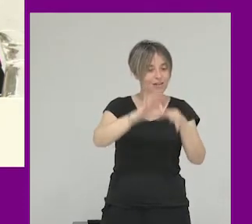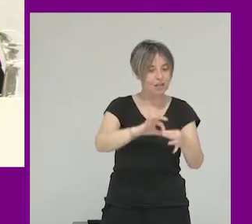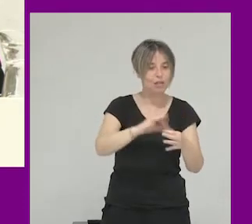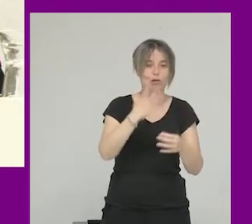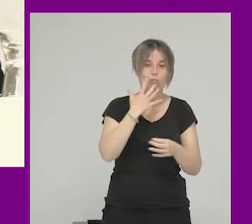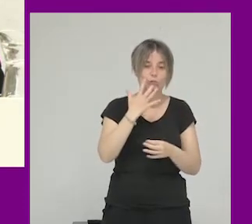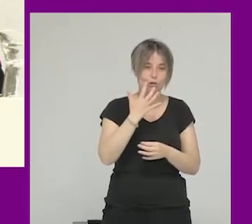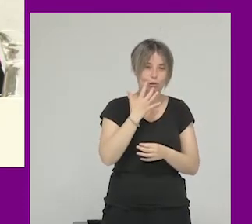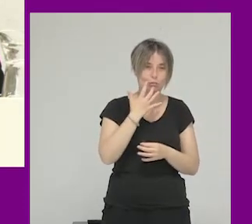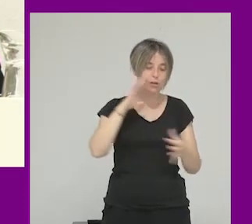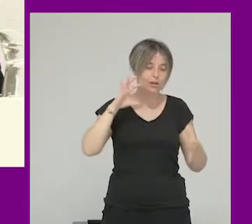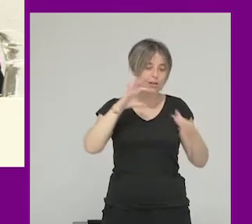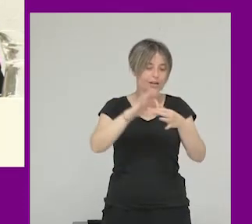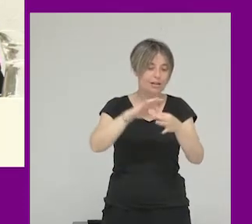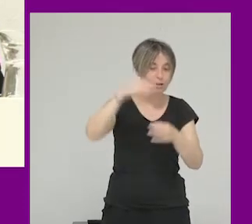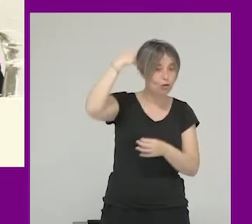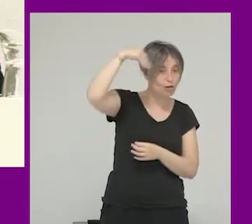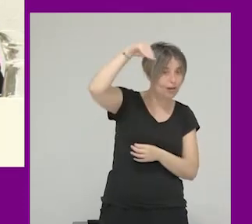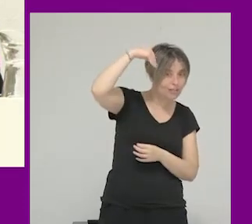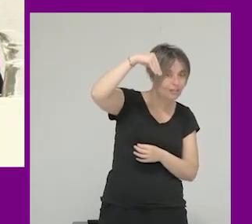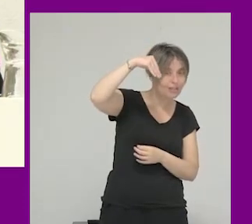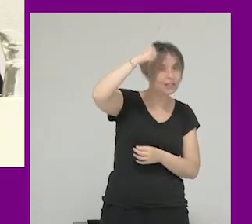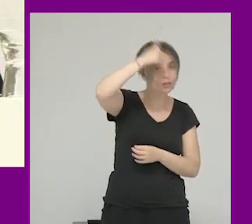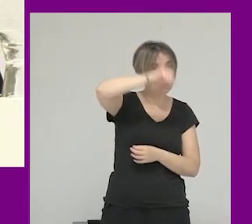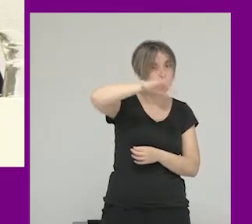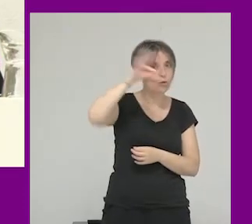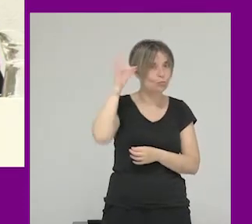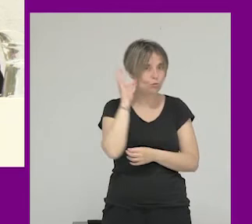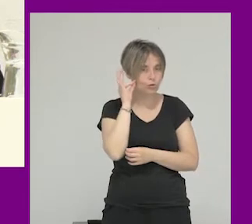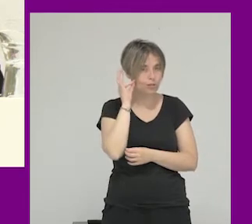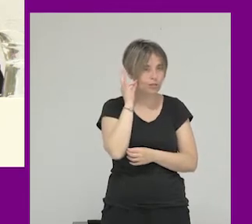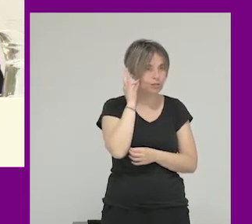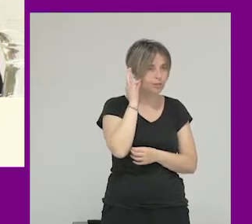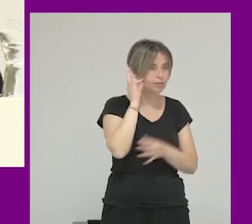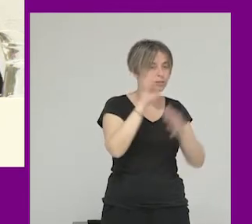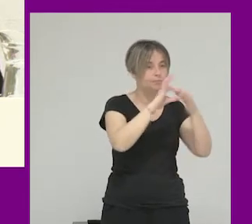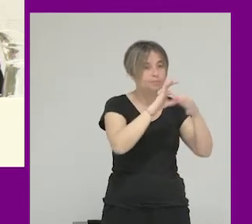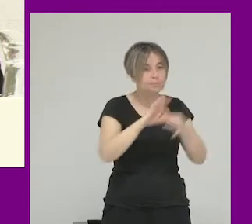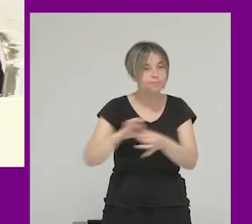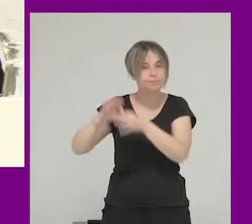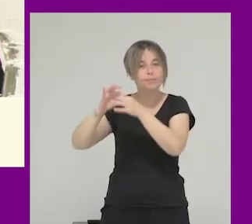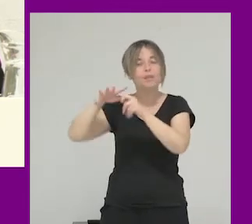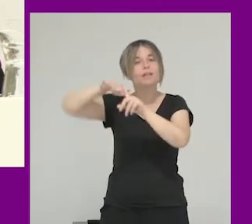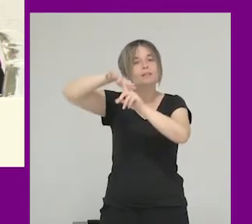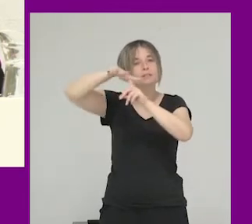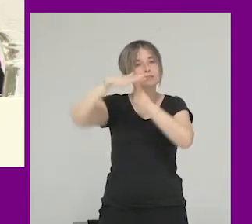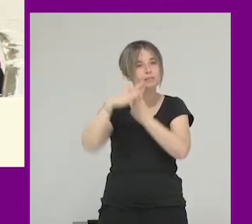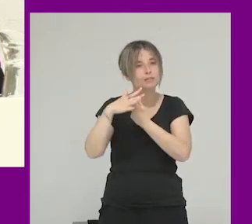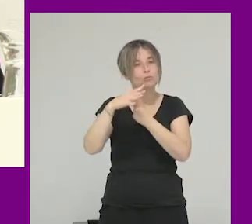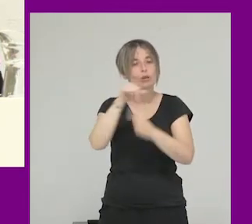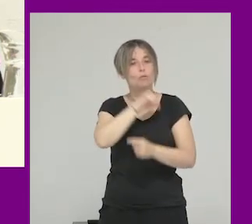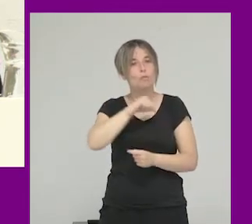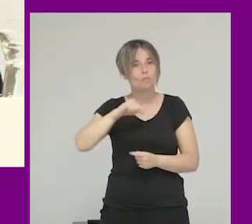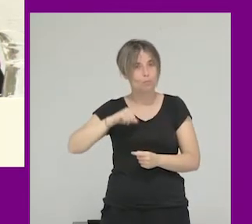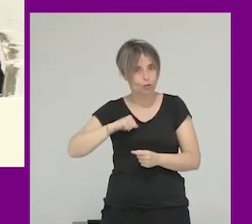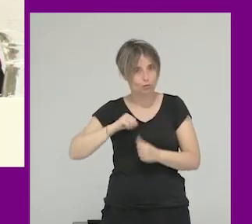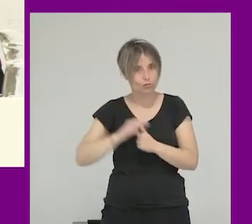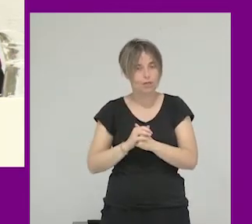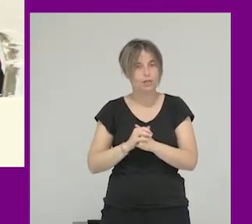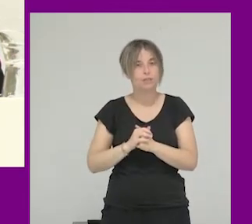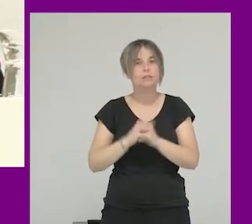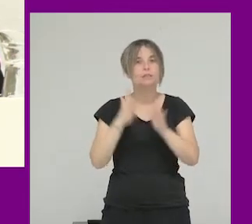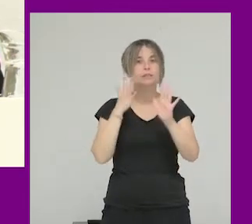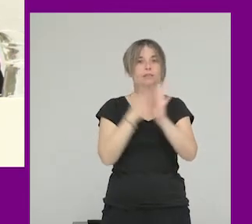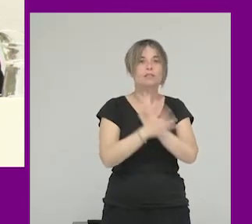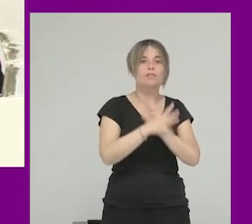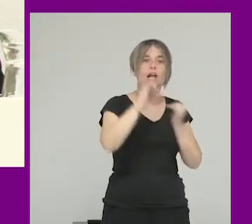de los catedráticos y catedráticas con su situación personal, es decir,